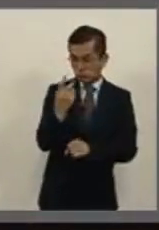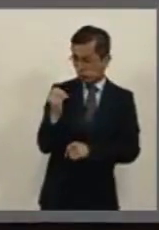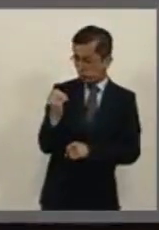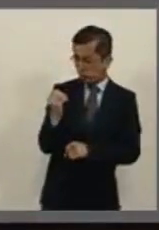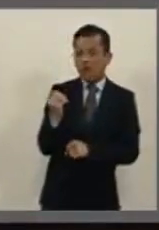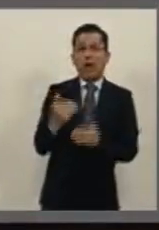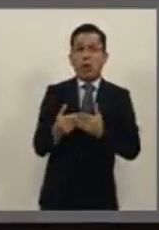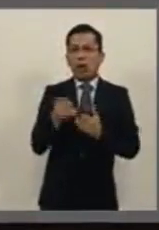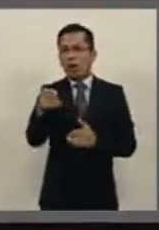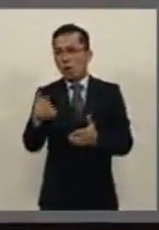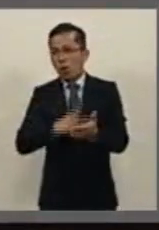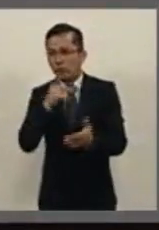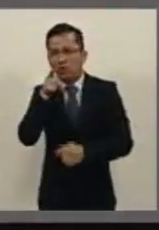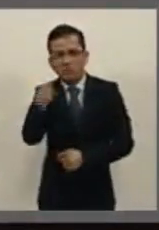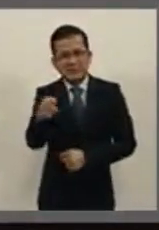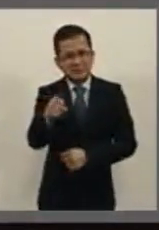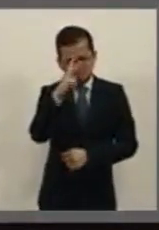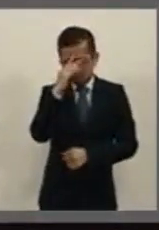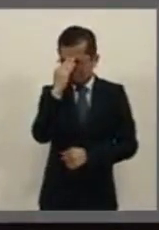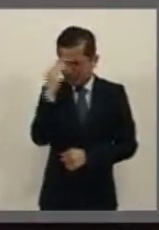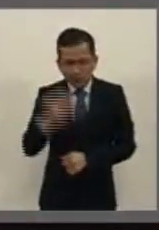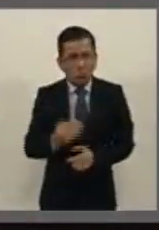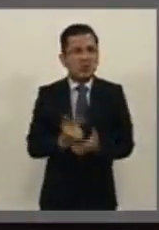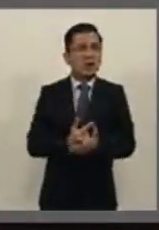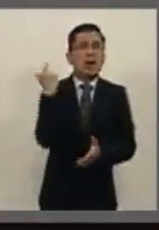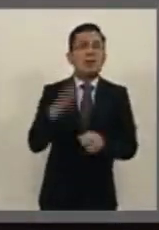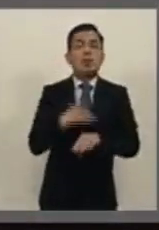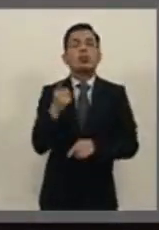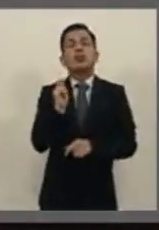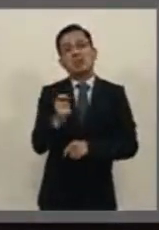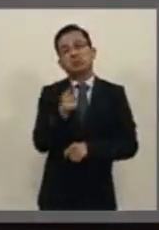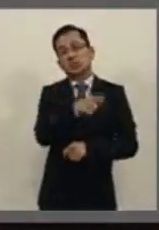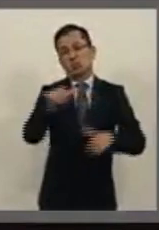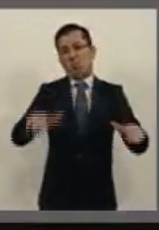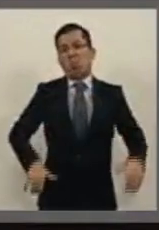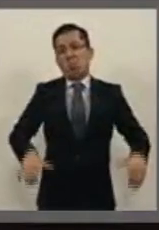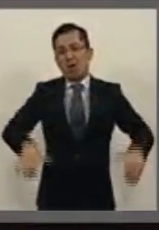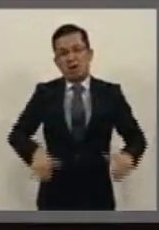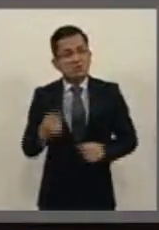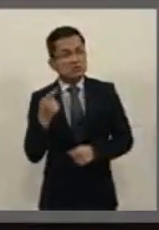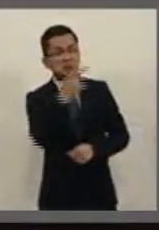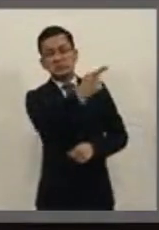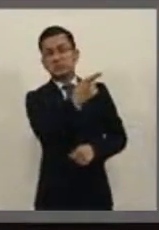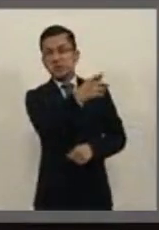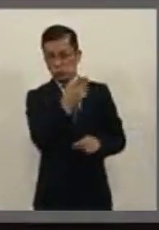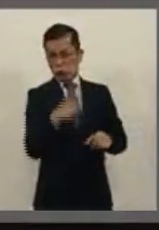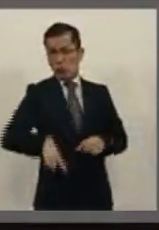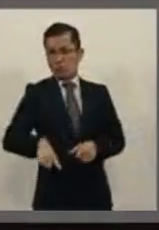monstruoso, porque es cobarde y porque la autoridad que lo hizo se sigue protegiendo a sí